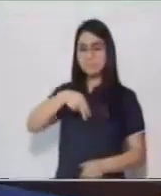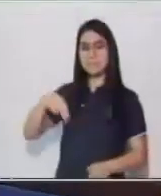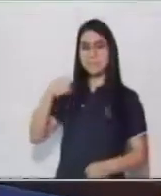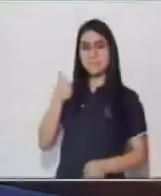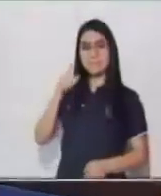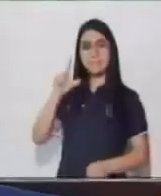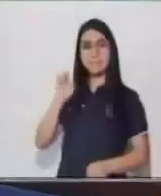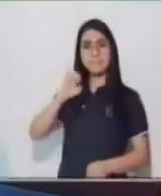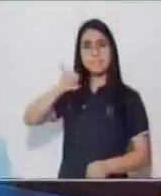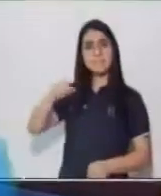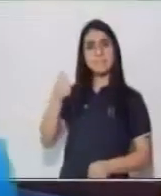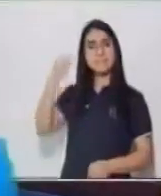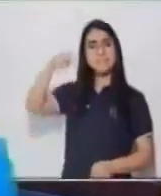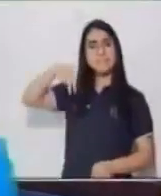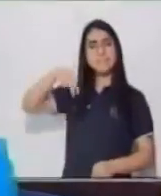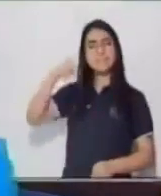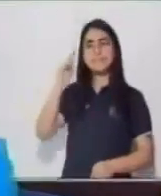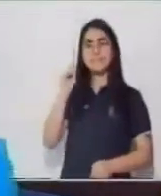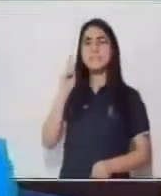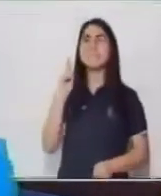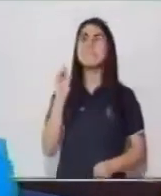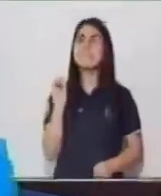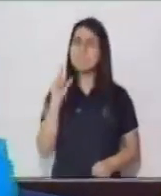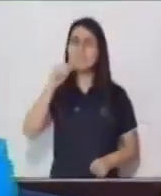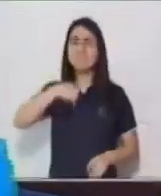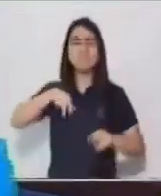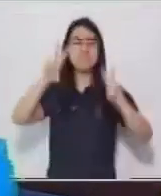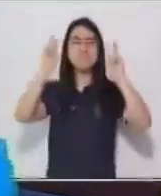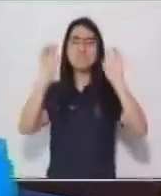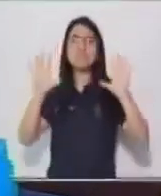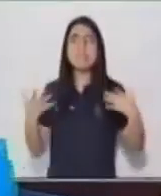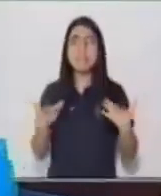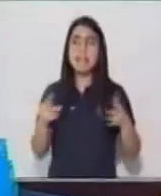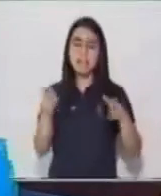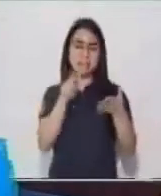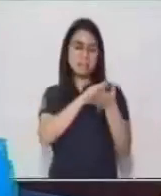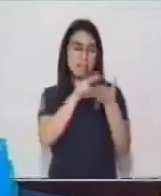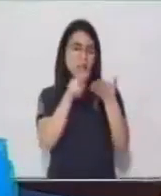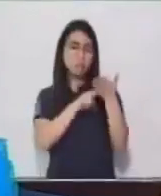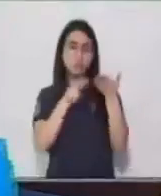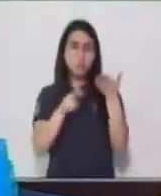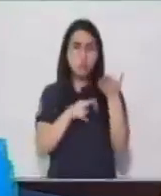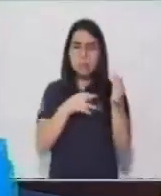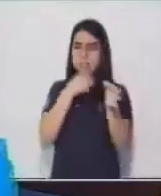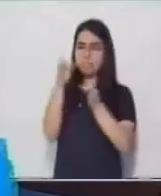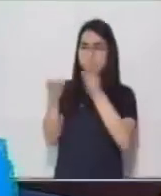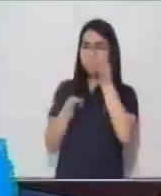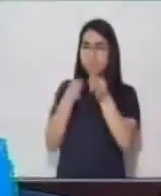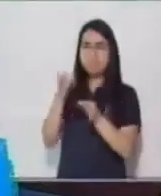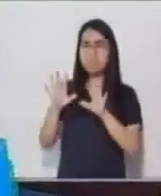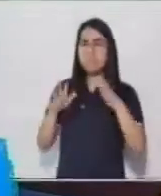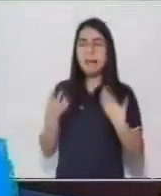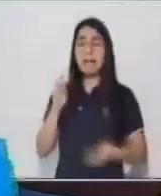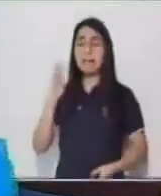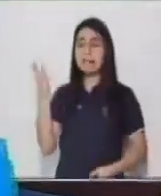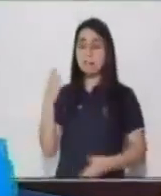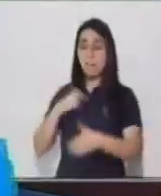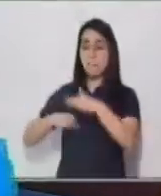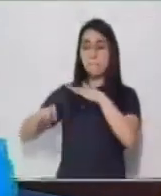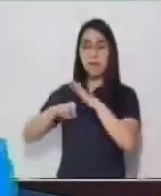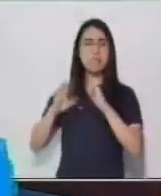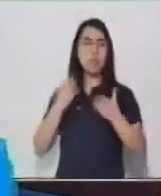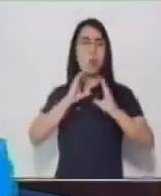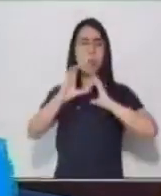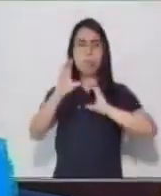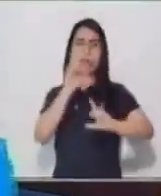oportunidad desarrollaré el tema del texto instructivo del área de comunicación y lenguaje para tercero primaria. Si en casa hay